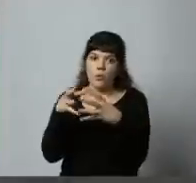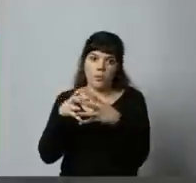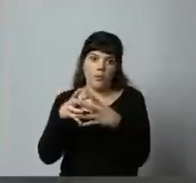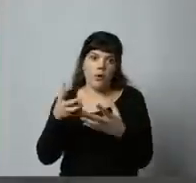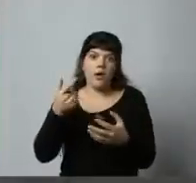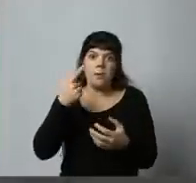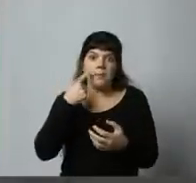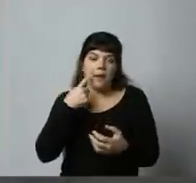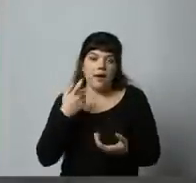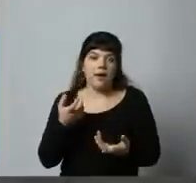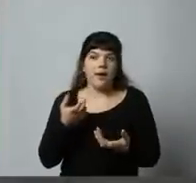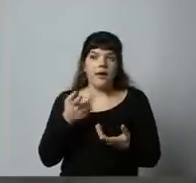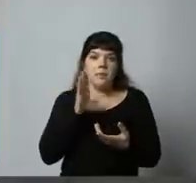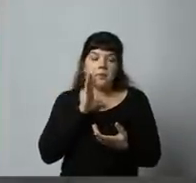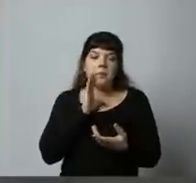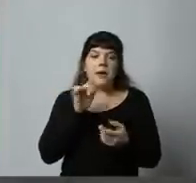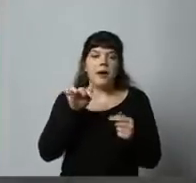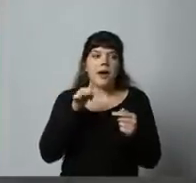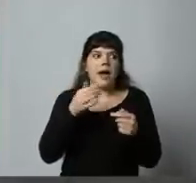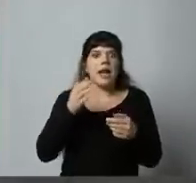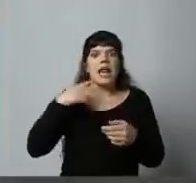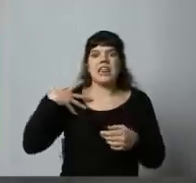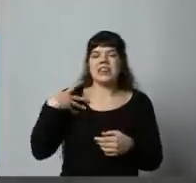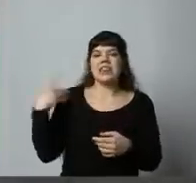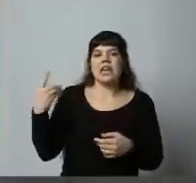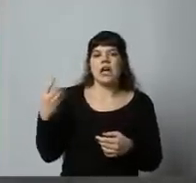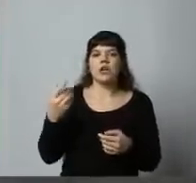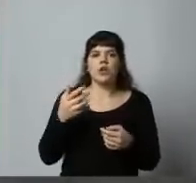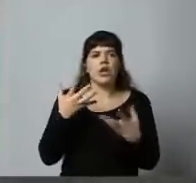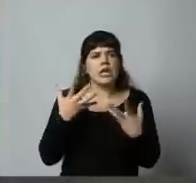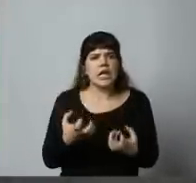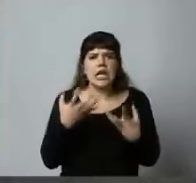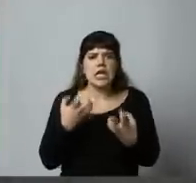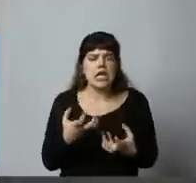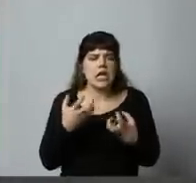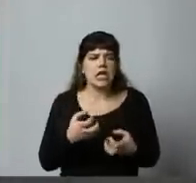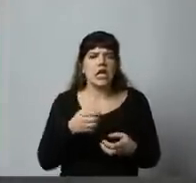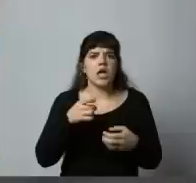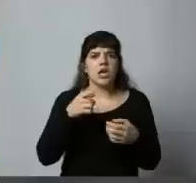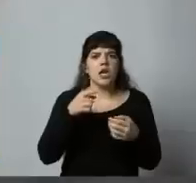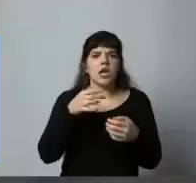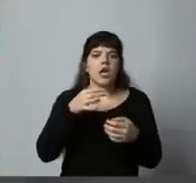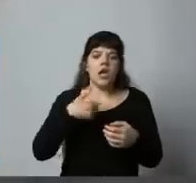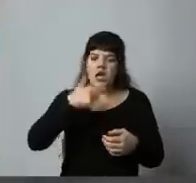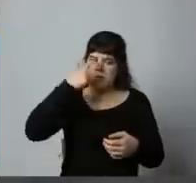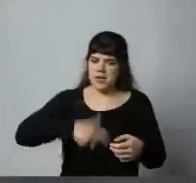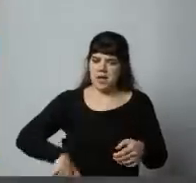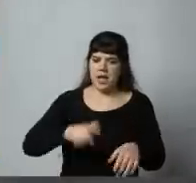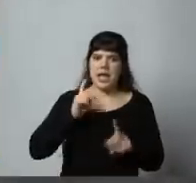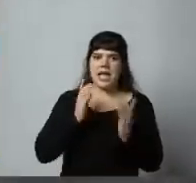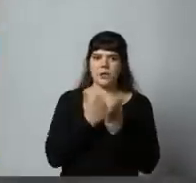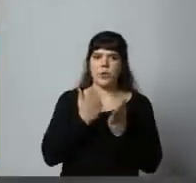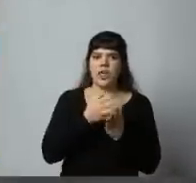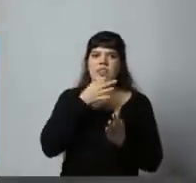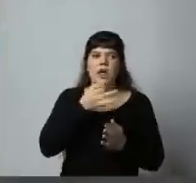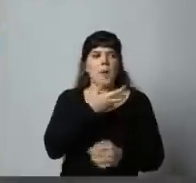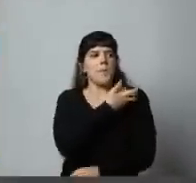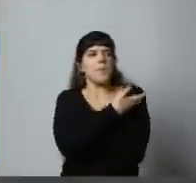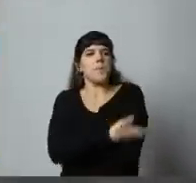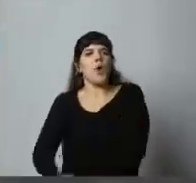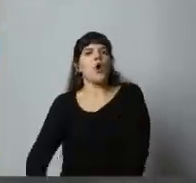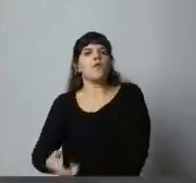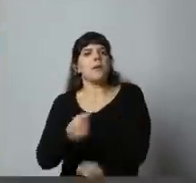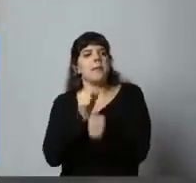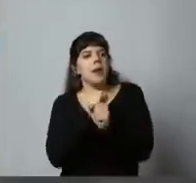que la directora exigía que los alumnos se autodeclarar an pobres para poder acceder a la copa